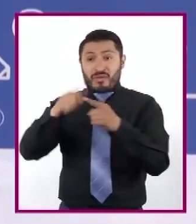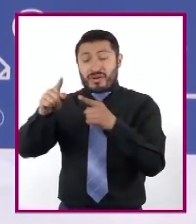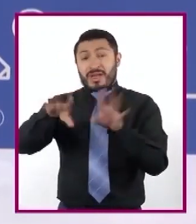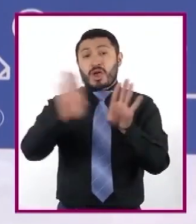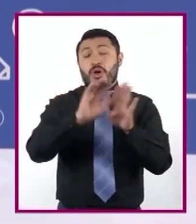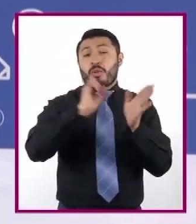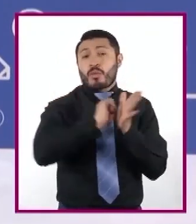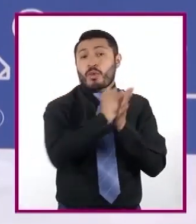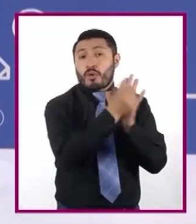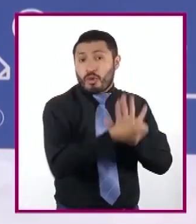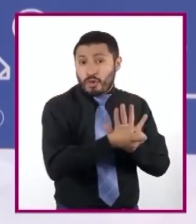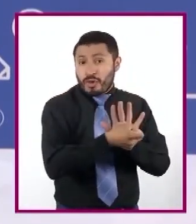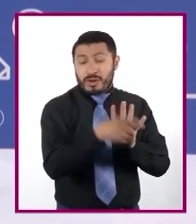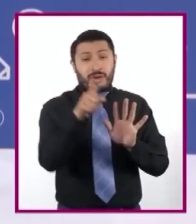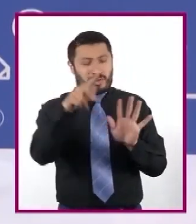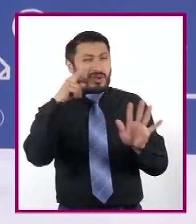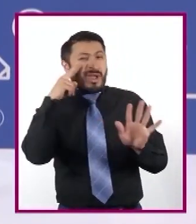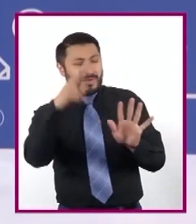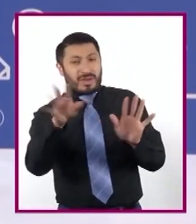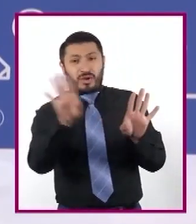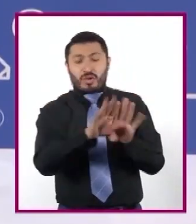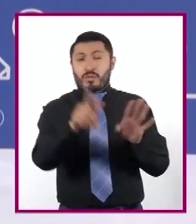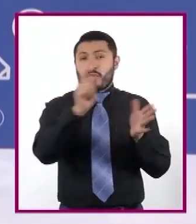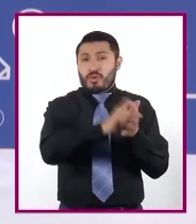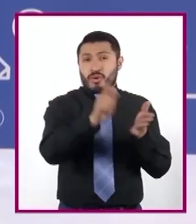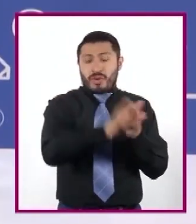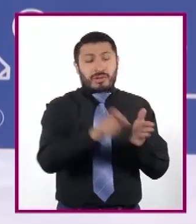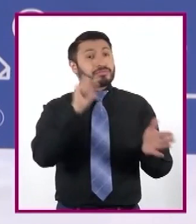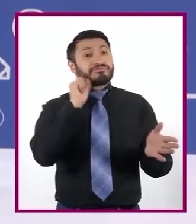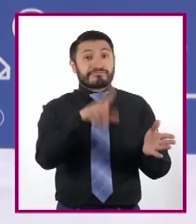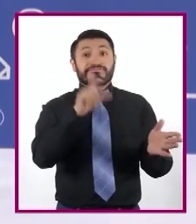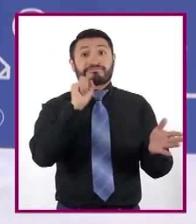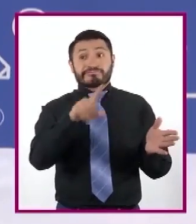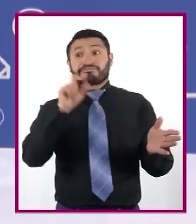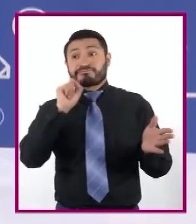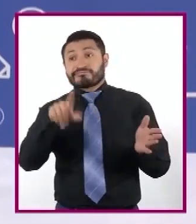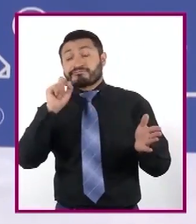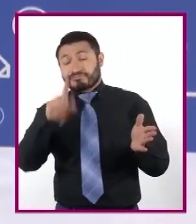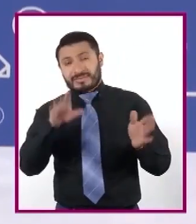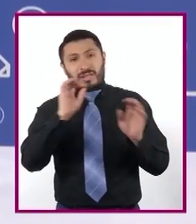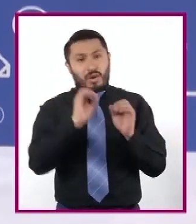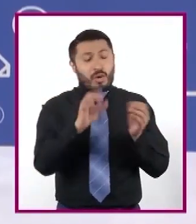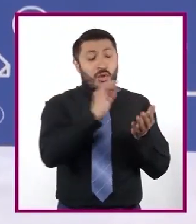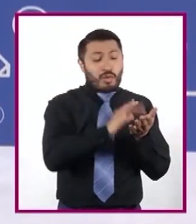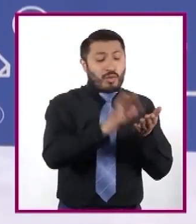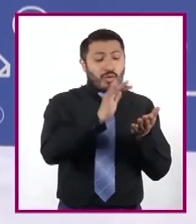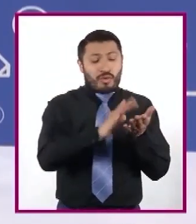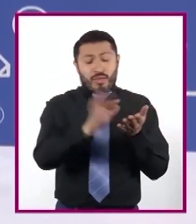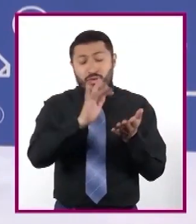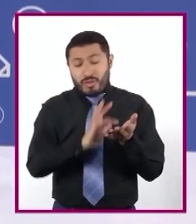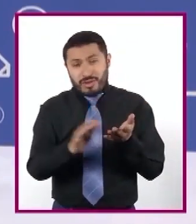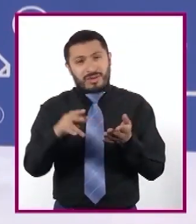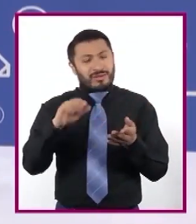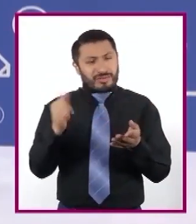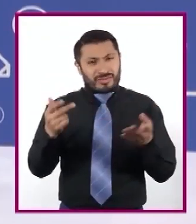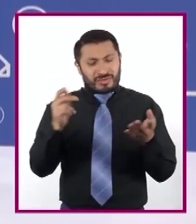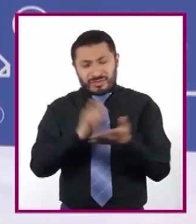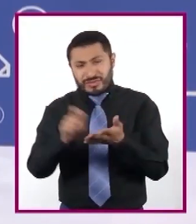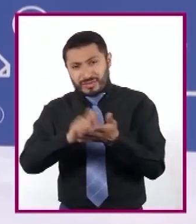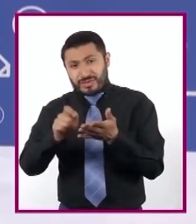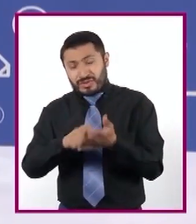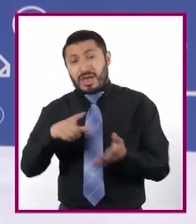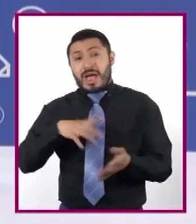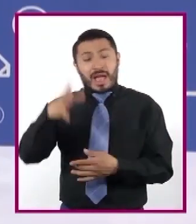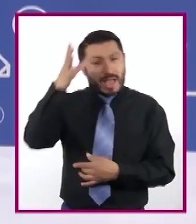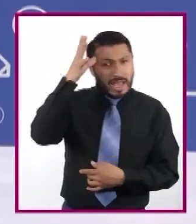pasado que sus textos suenan muy repetitivos? ¿O que cuando leen un texto de alguien más se repite una y otra vez un término